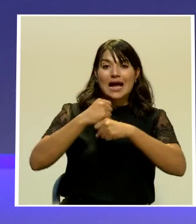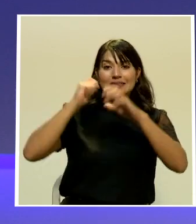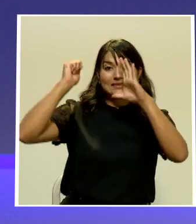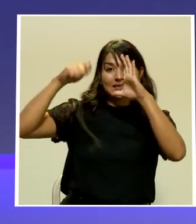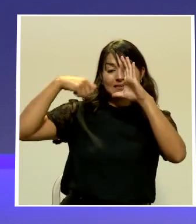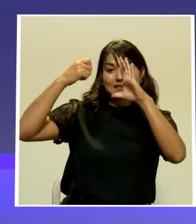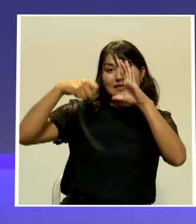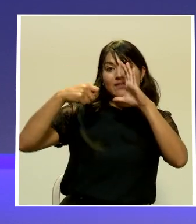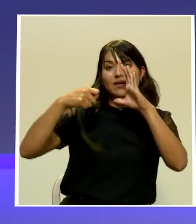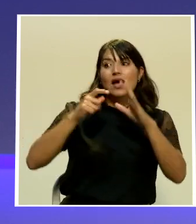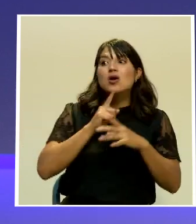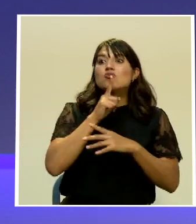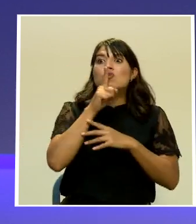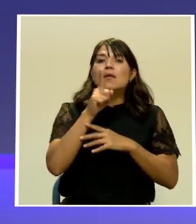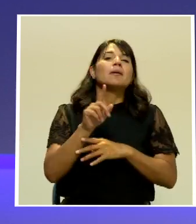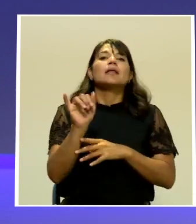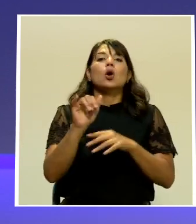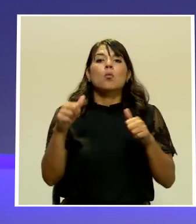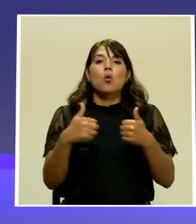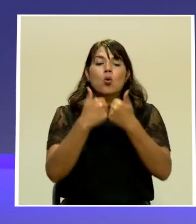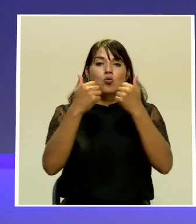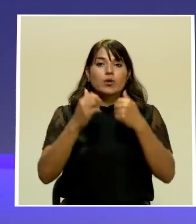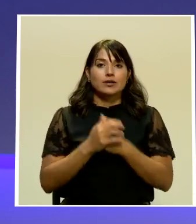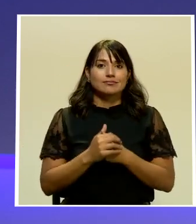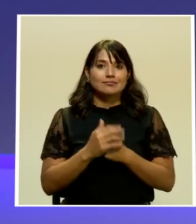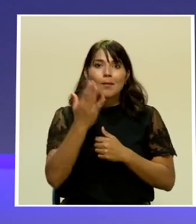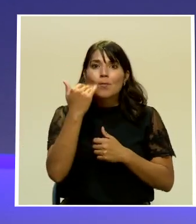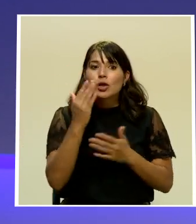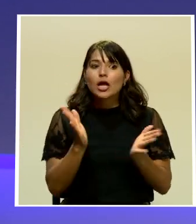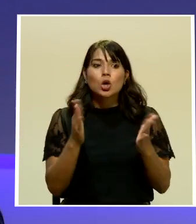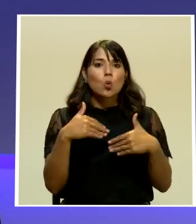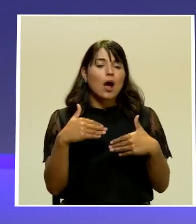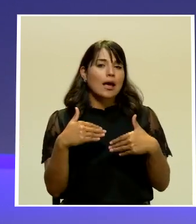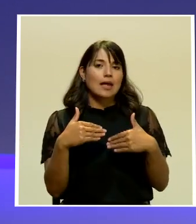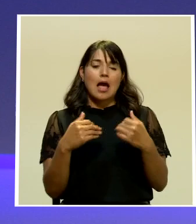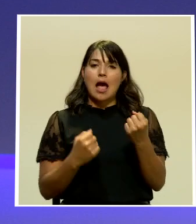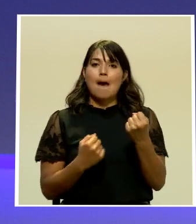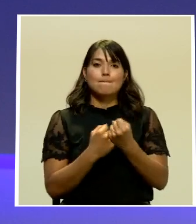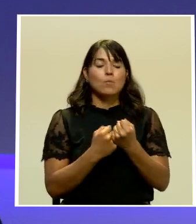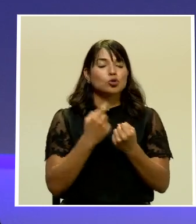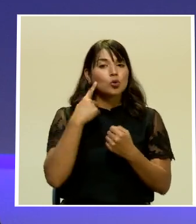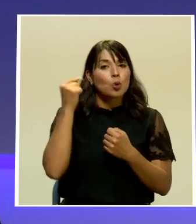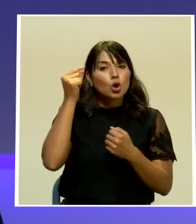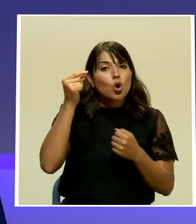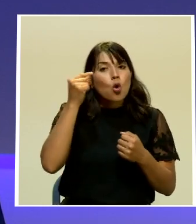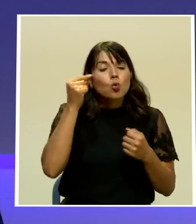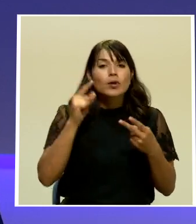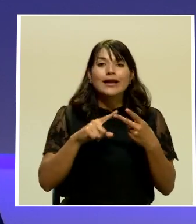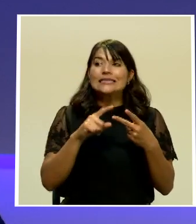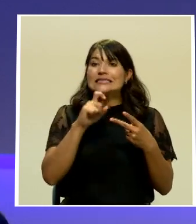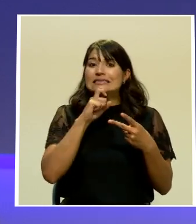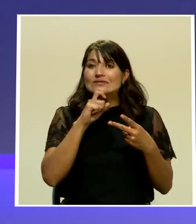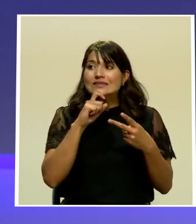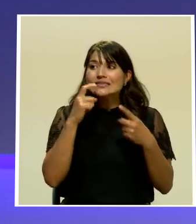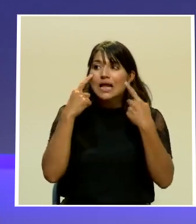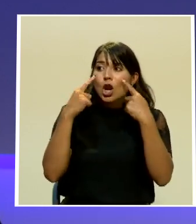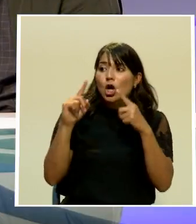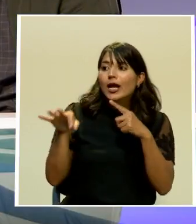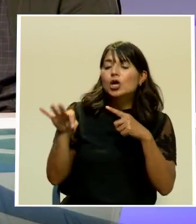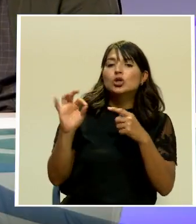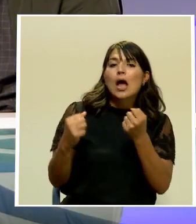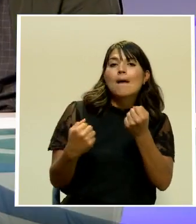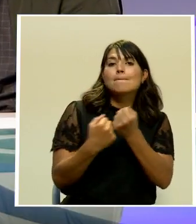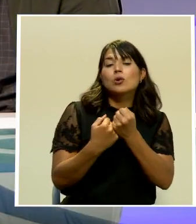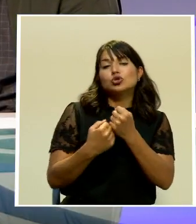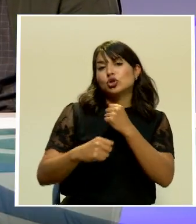una utopía. No hay apoyo estatal, cuesta conseguir apoyo comercial,